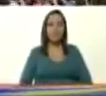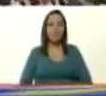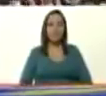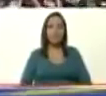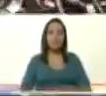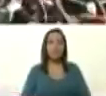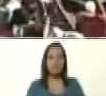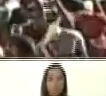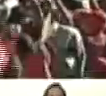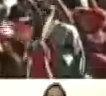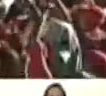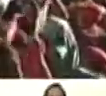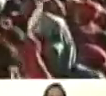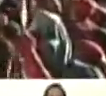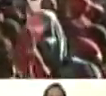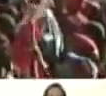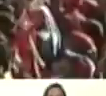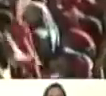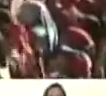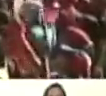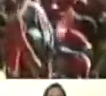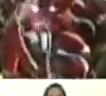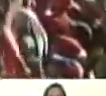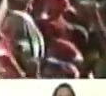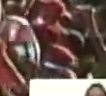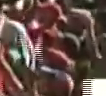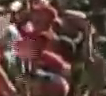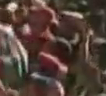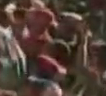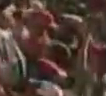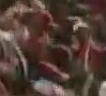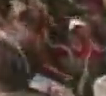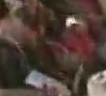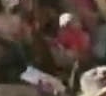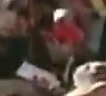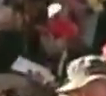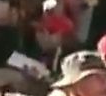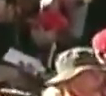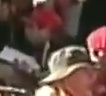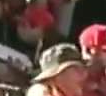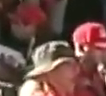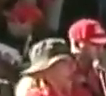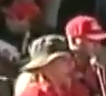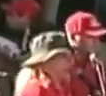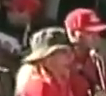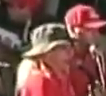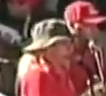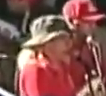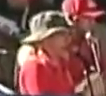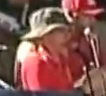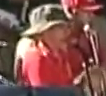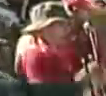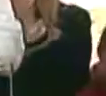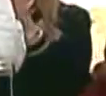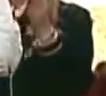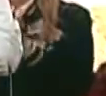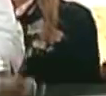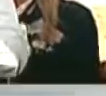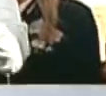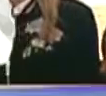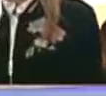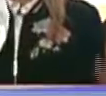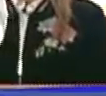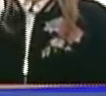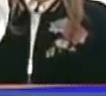De esta manera, el pueblo venezolano y los trabajadores de la empresa Conviasa han ratificado el respaldo al